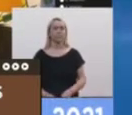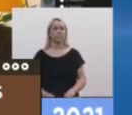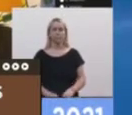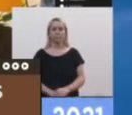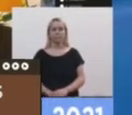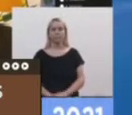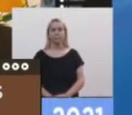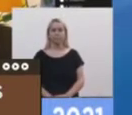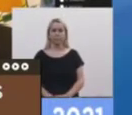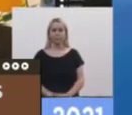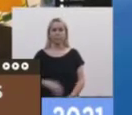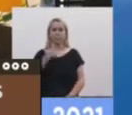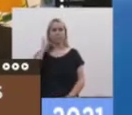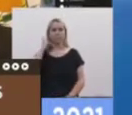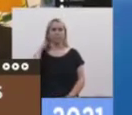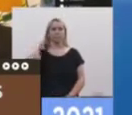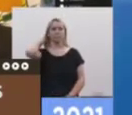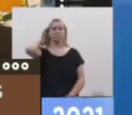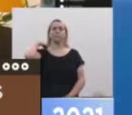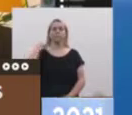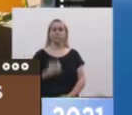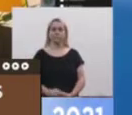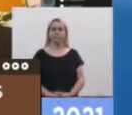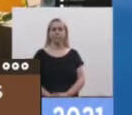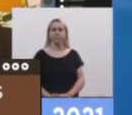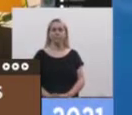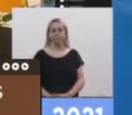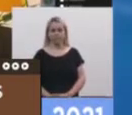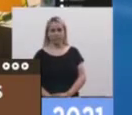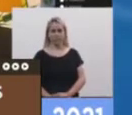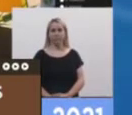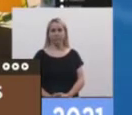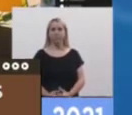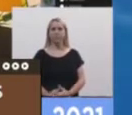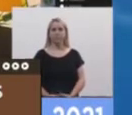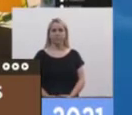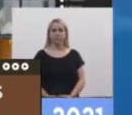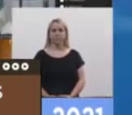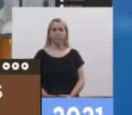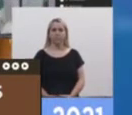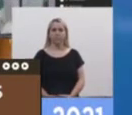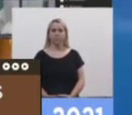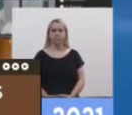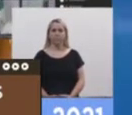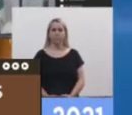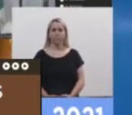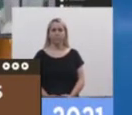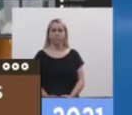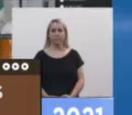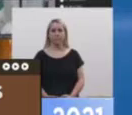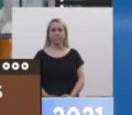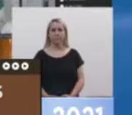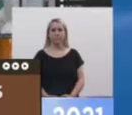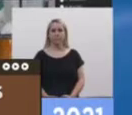unos días más ahora. Ese era el número, exactamente, ese era el número. Y a ver, y con lo que importa tener el presupuesto, porque es la ley de